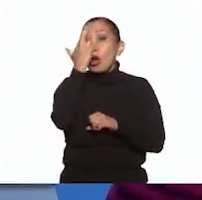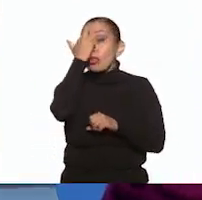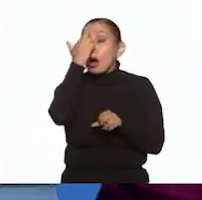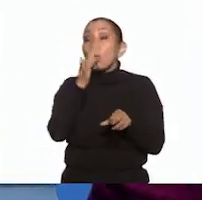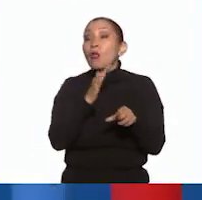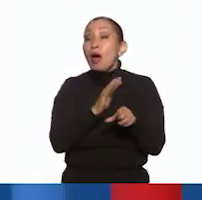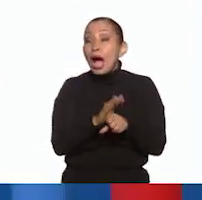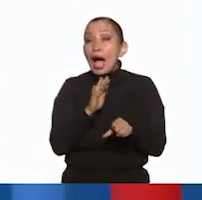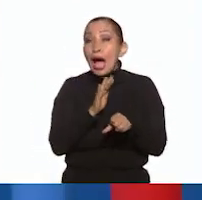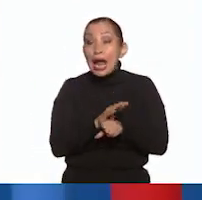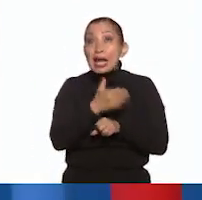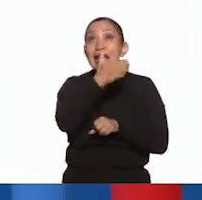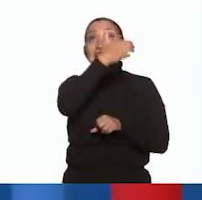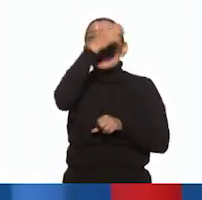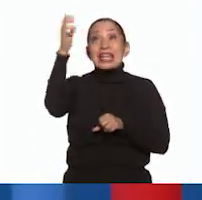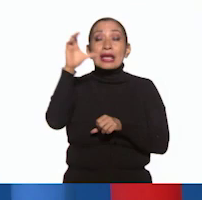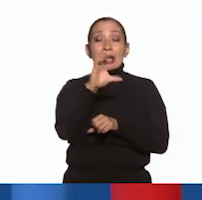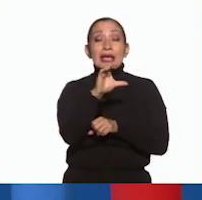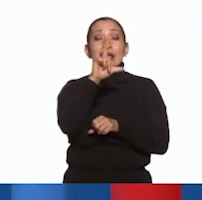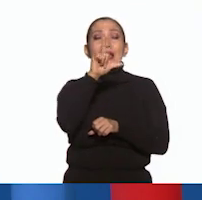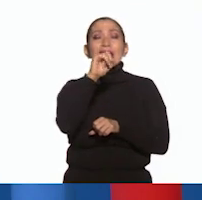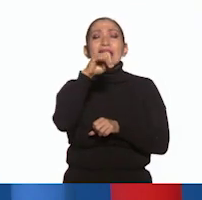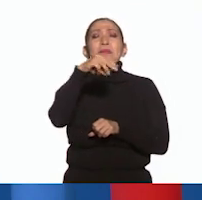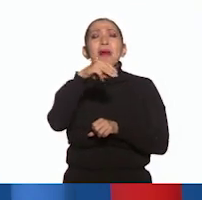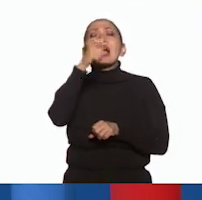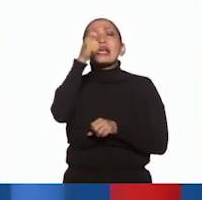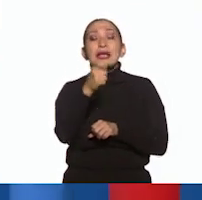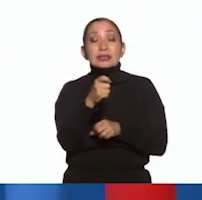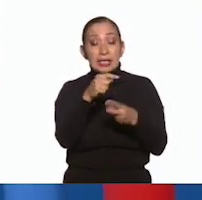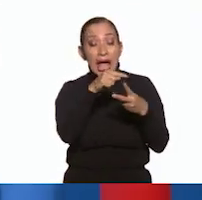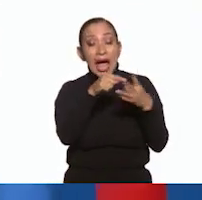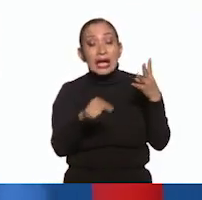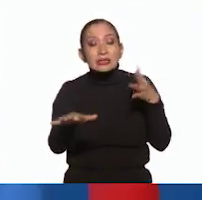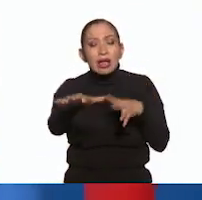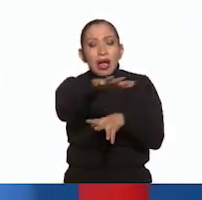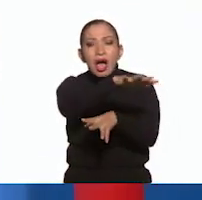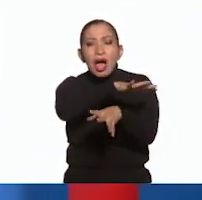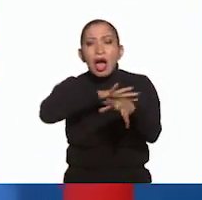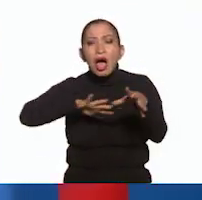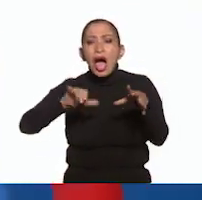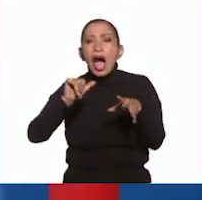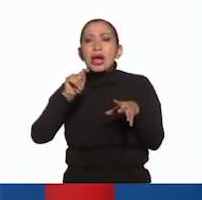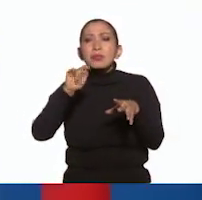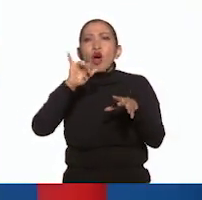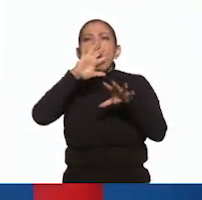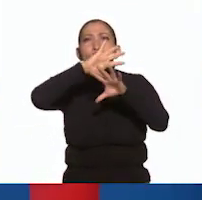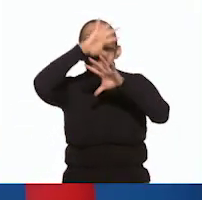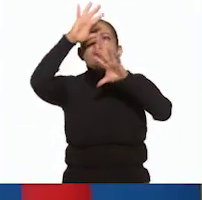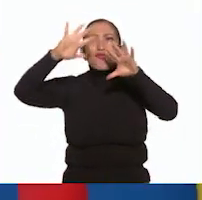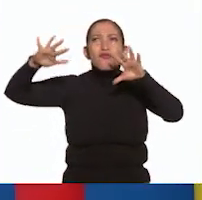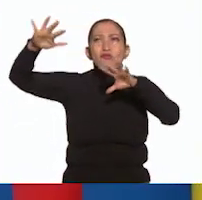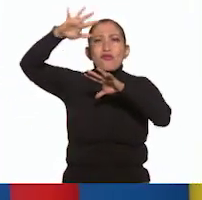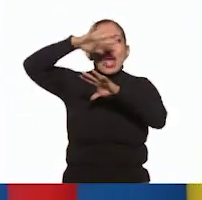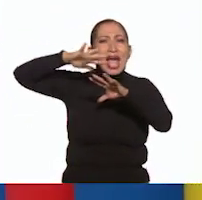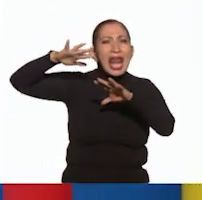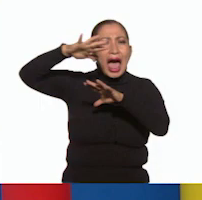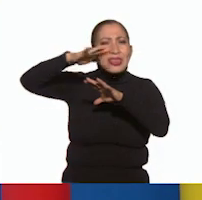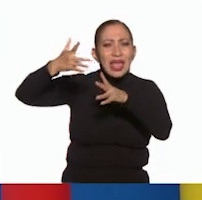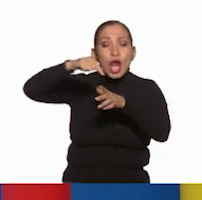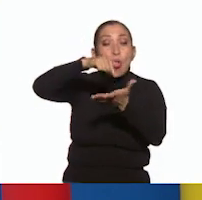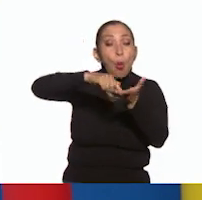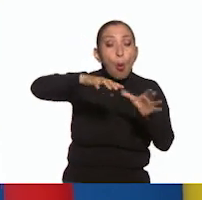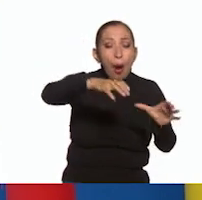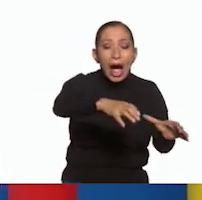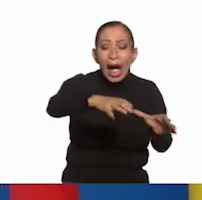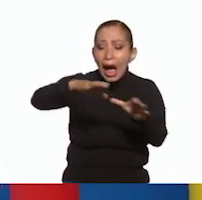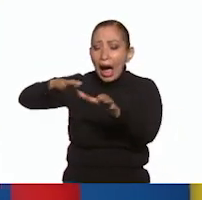es que el clima se refiere a las condiciones atmosféricas, promedio de un lugar y para